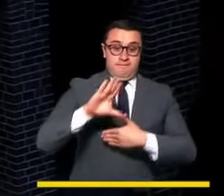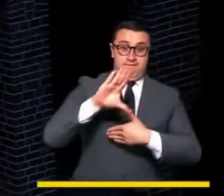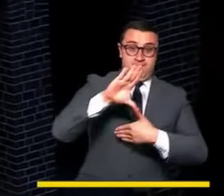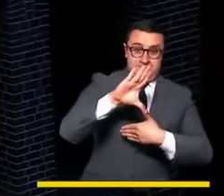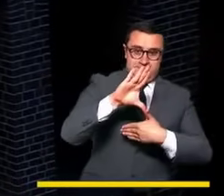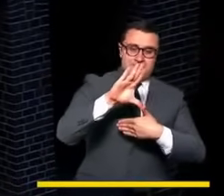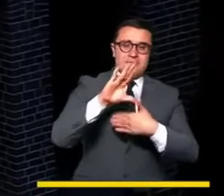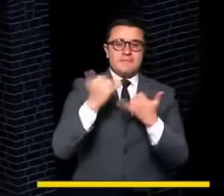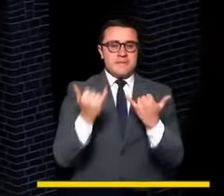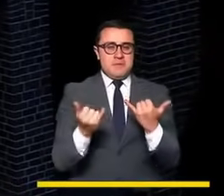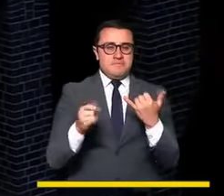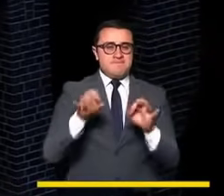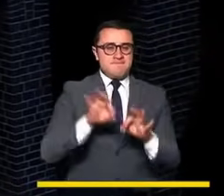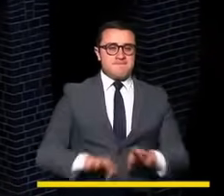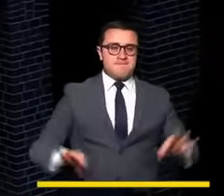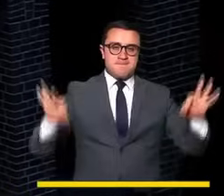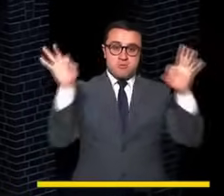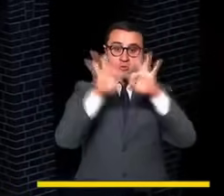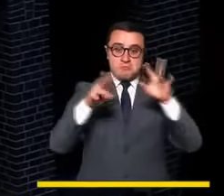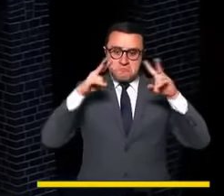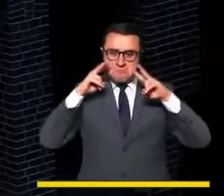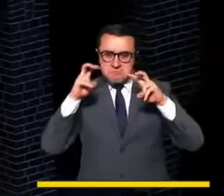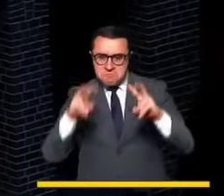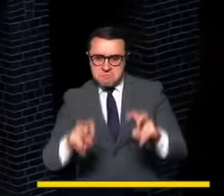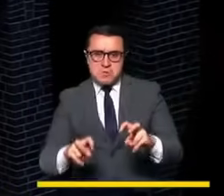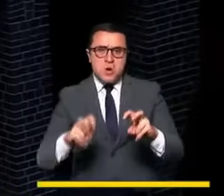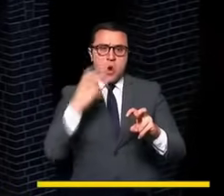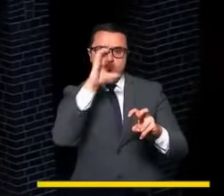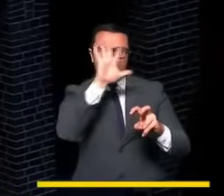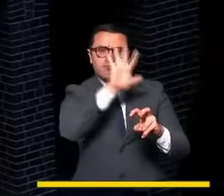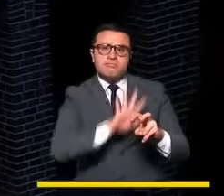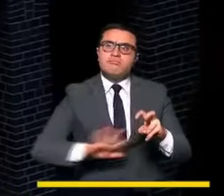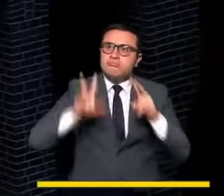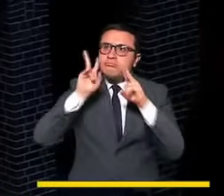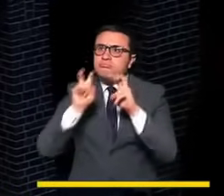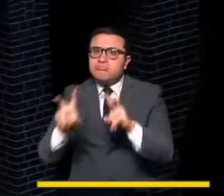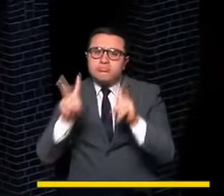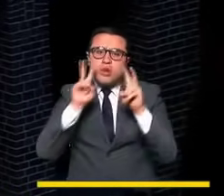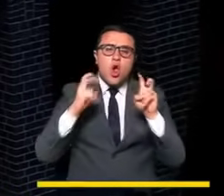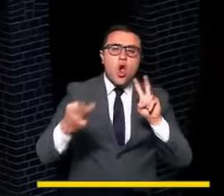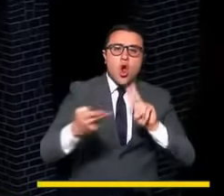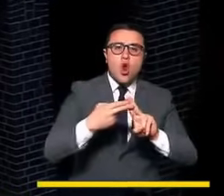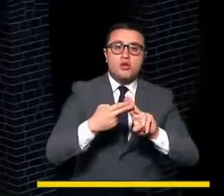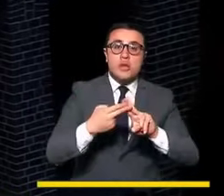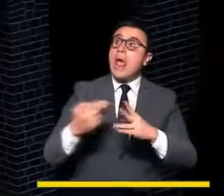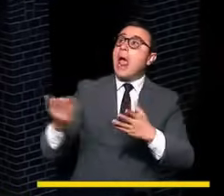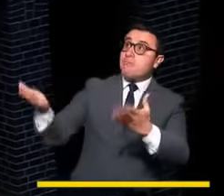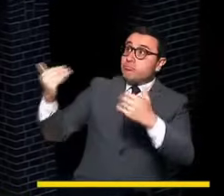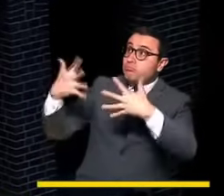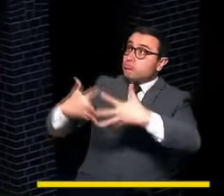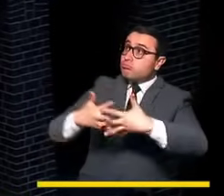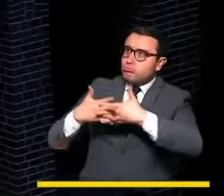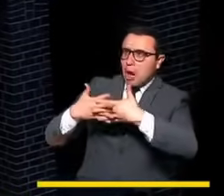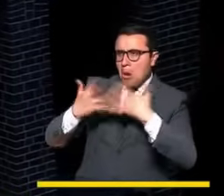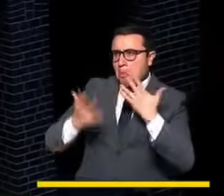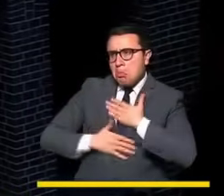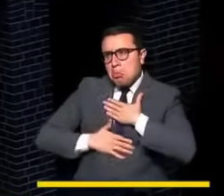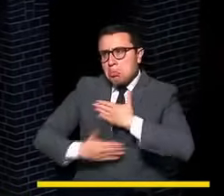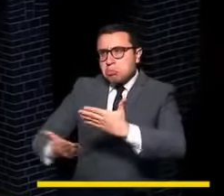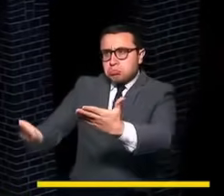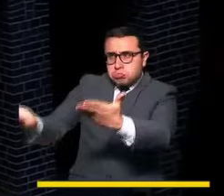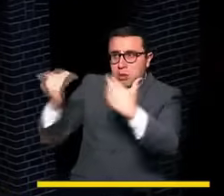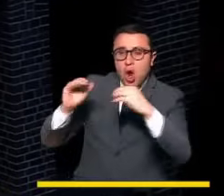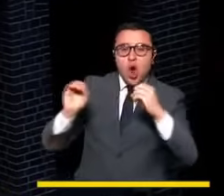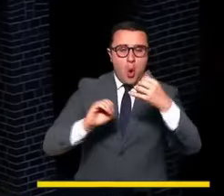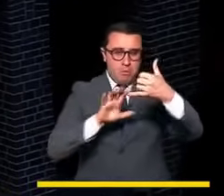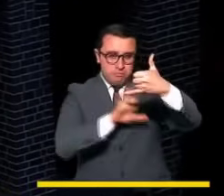con el conocimiento del país. No solo sostener lo que viene de Estados Unidos y nuestros vecinos,